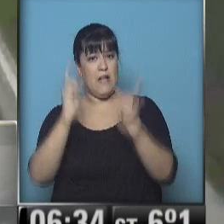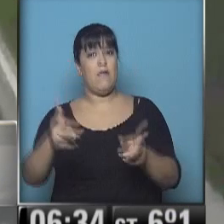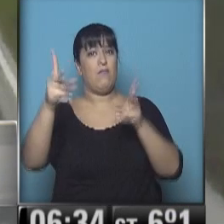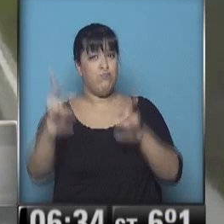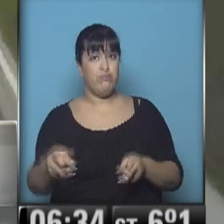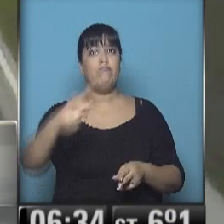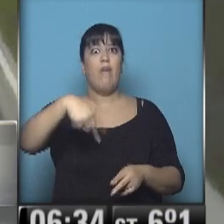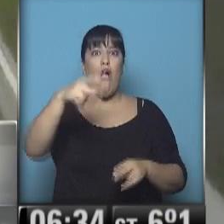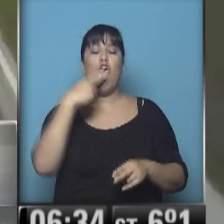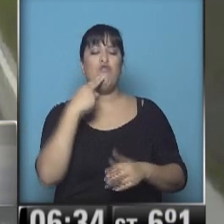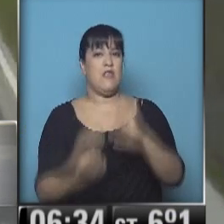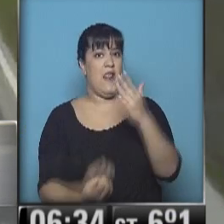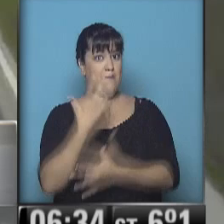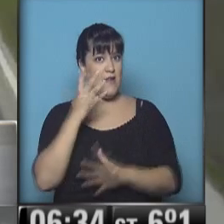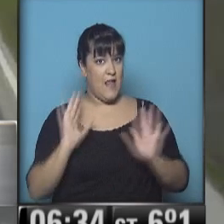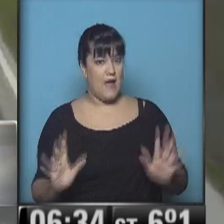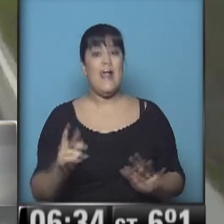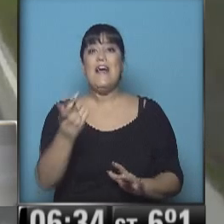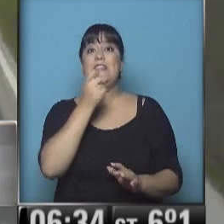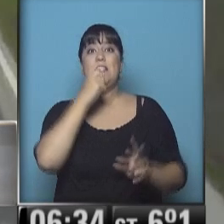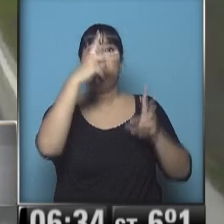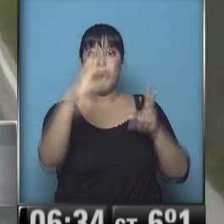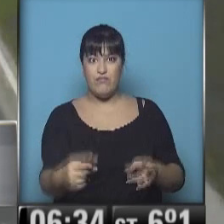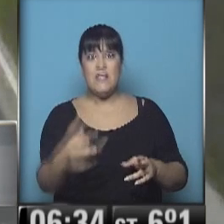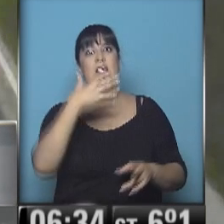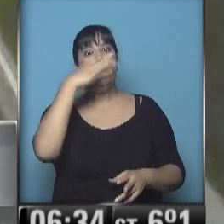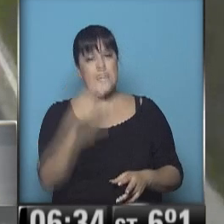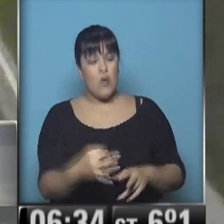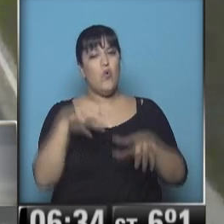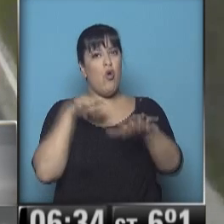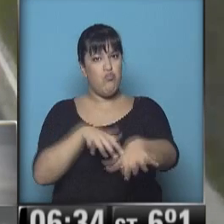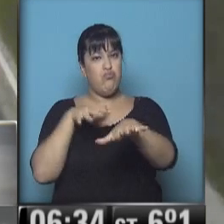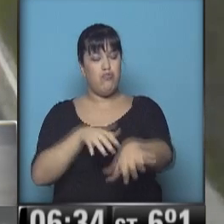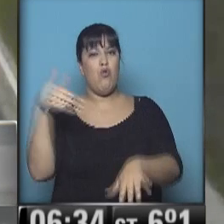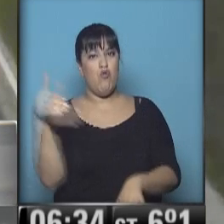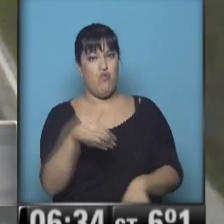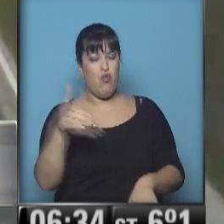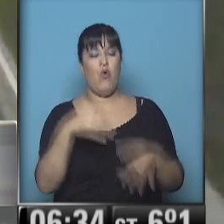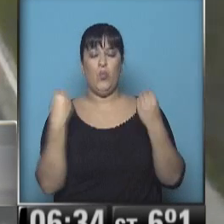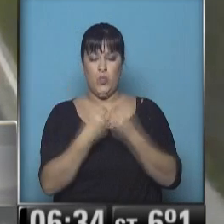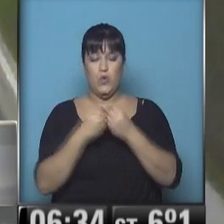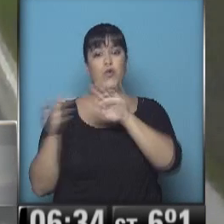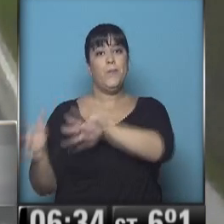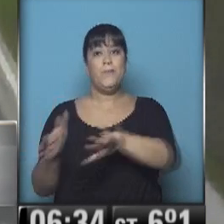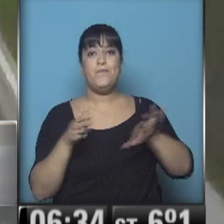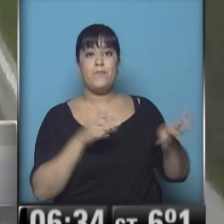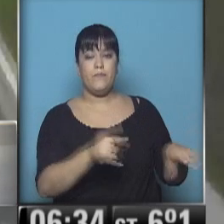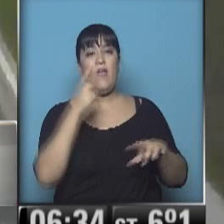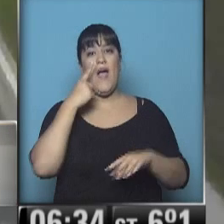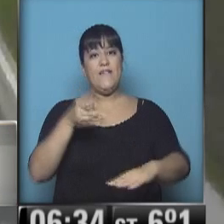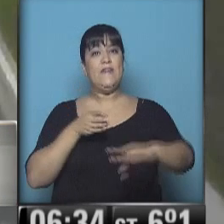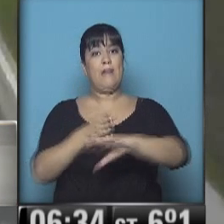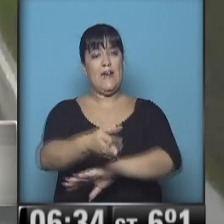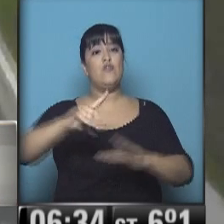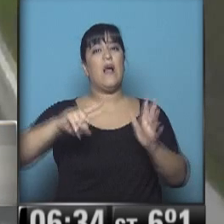por manifestantes, y sin duda si ocurre esto va a haber importantes demoras. Los corredores de ingreso hacia el área central, como